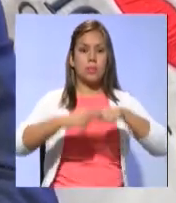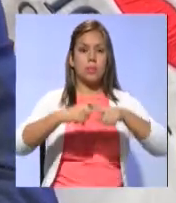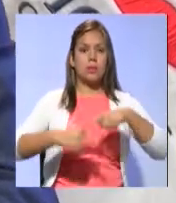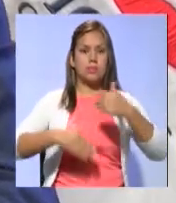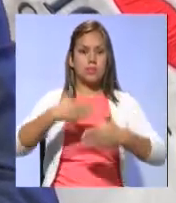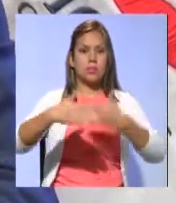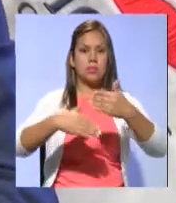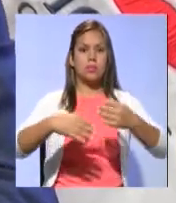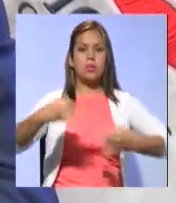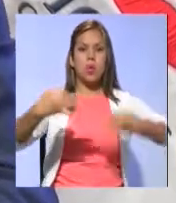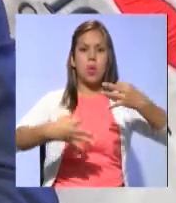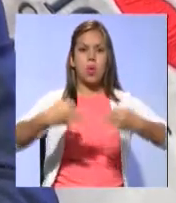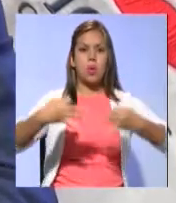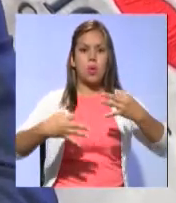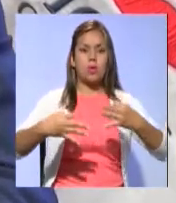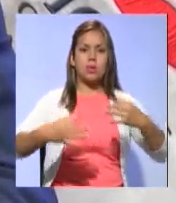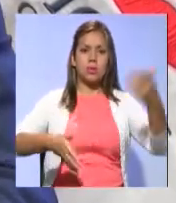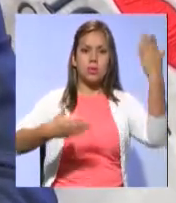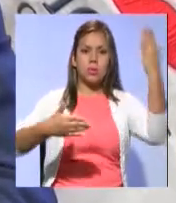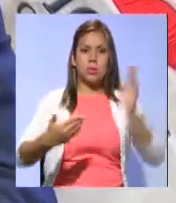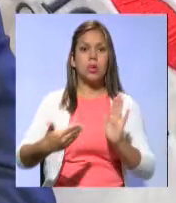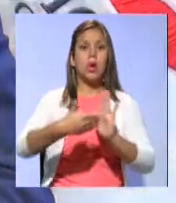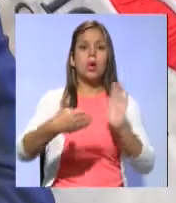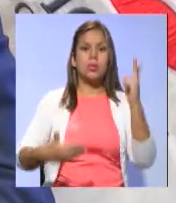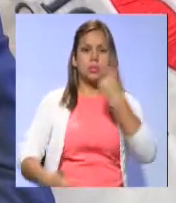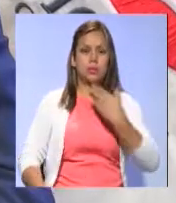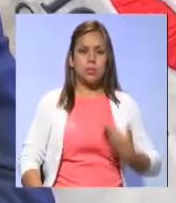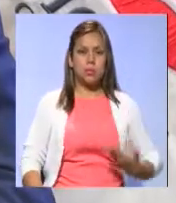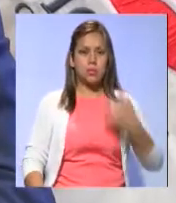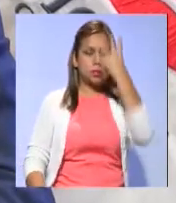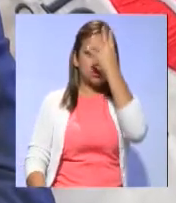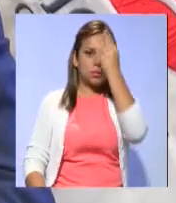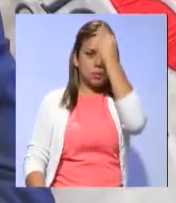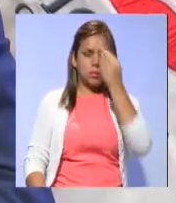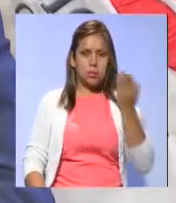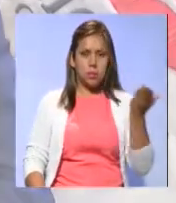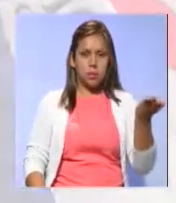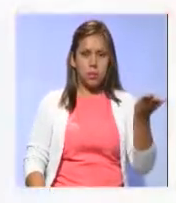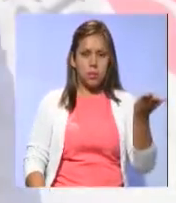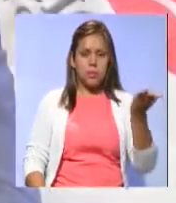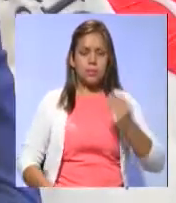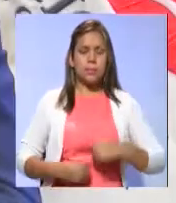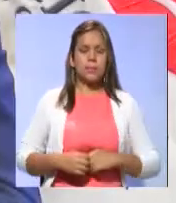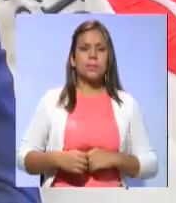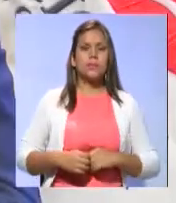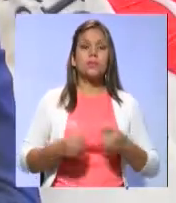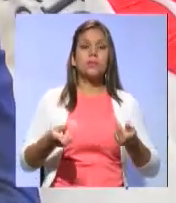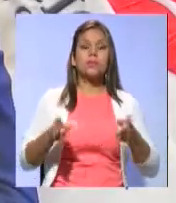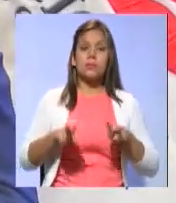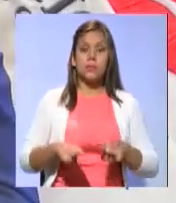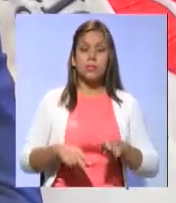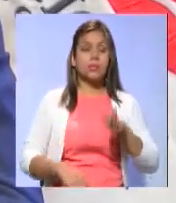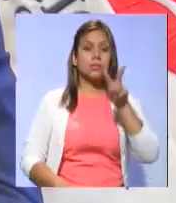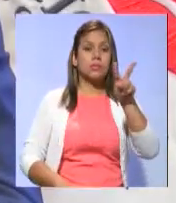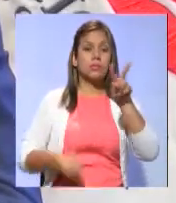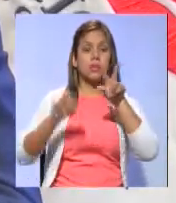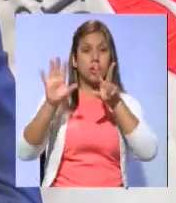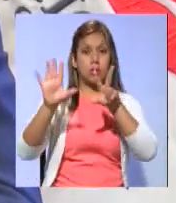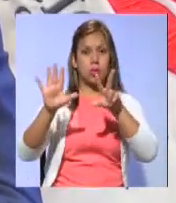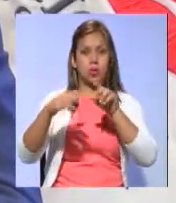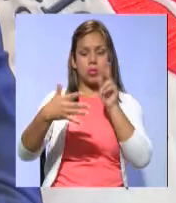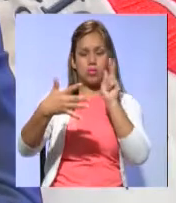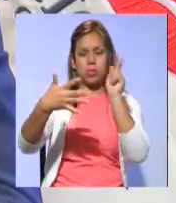de enjuiciamiento político en contra del vicepresidente constitucional de la República, y hay 28